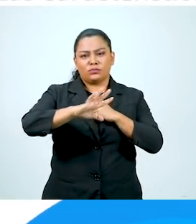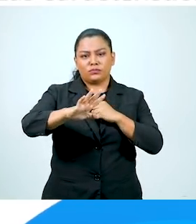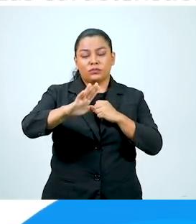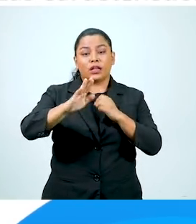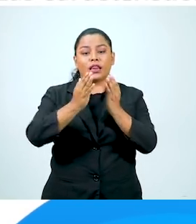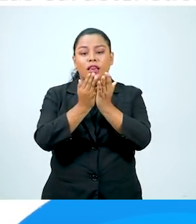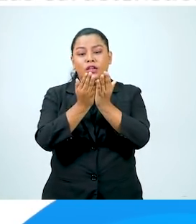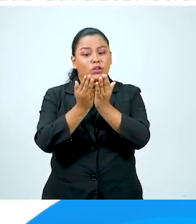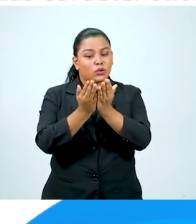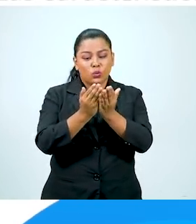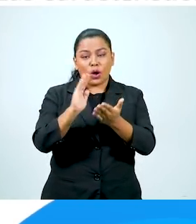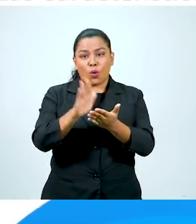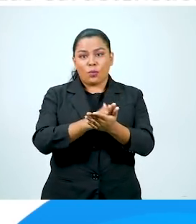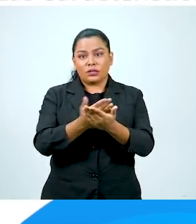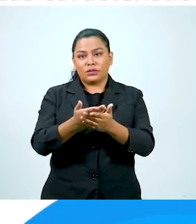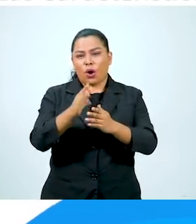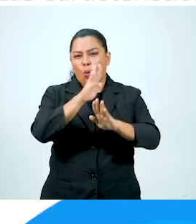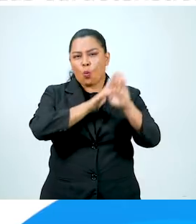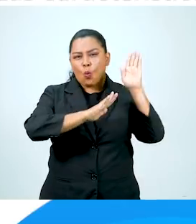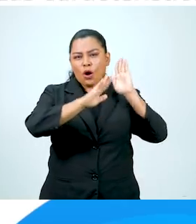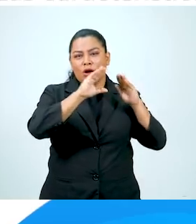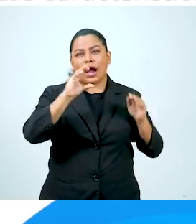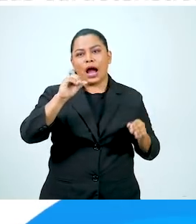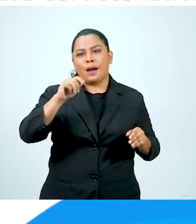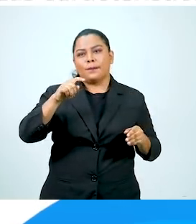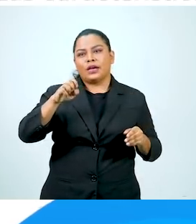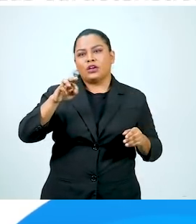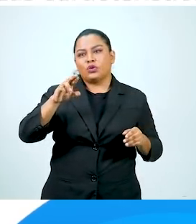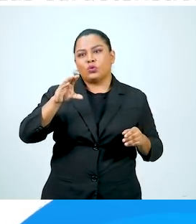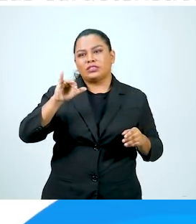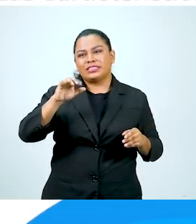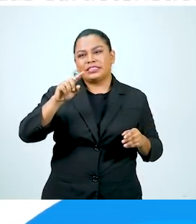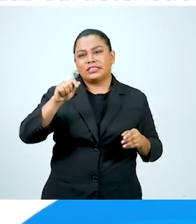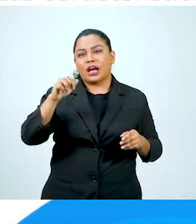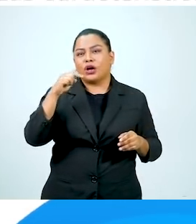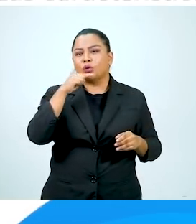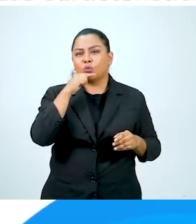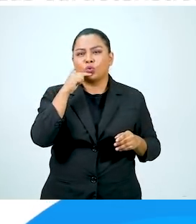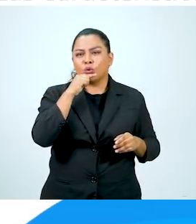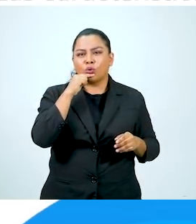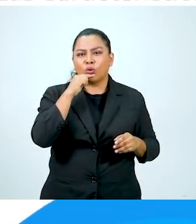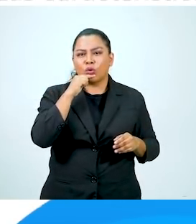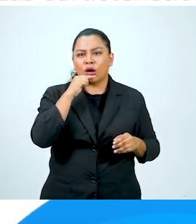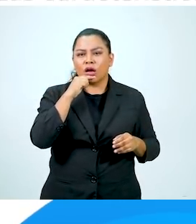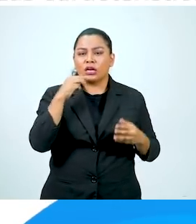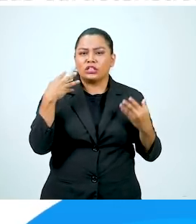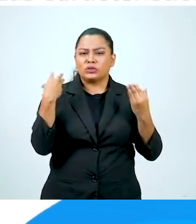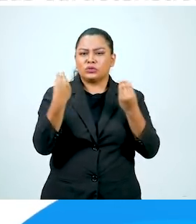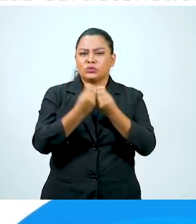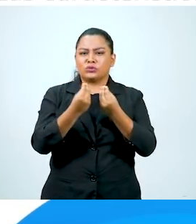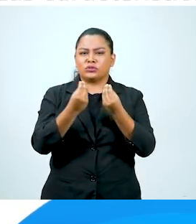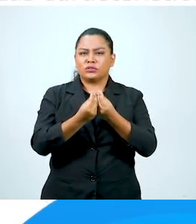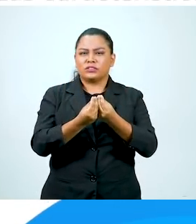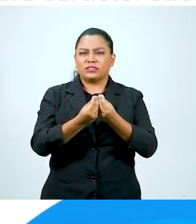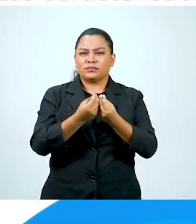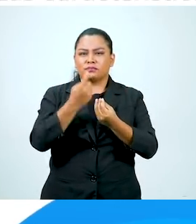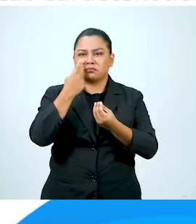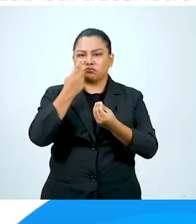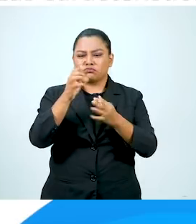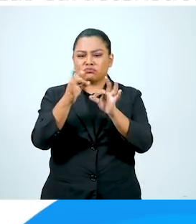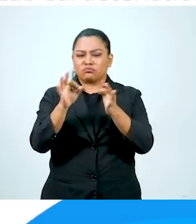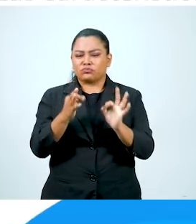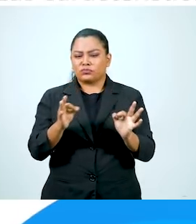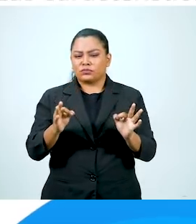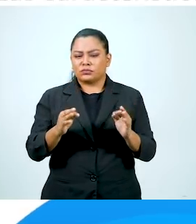lectura compartida del cuento Caperucita Roja de Charles Perrault y la socialización de las impresiones del